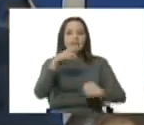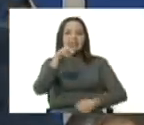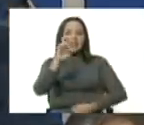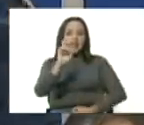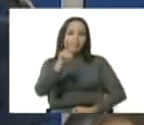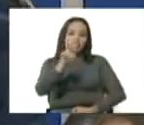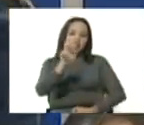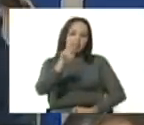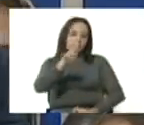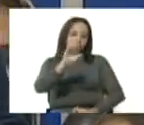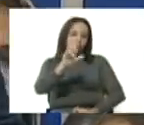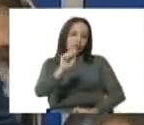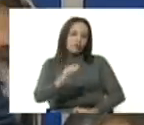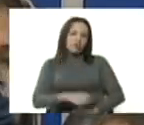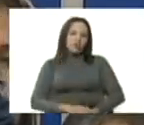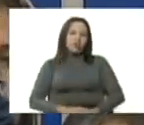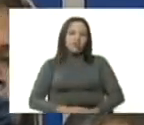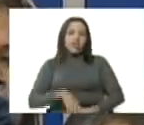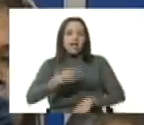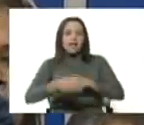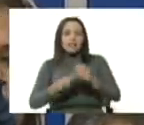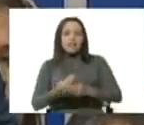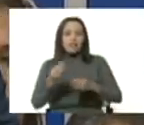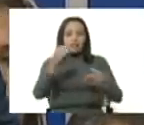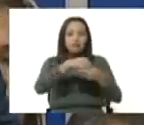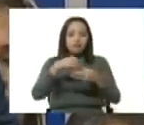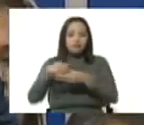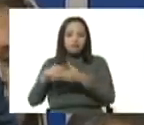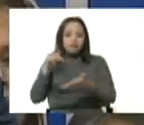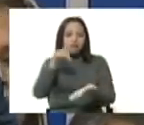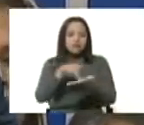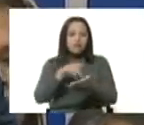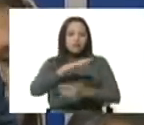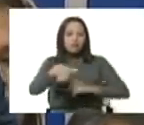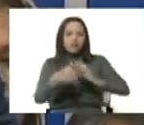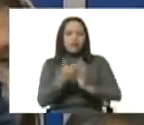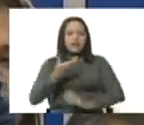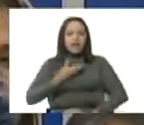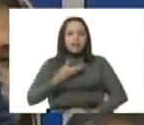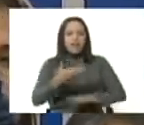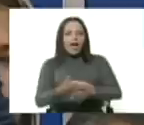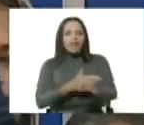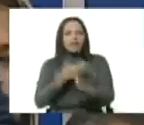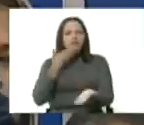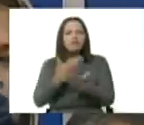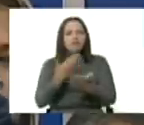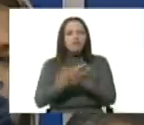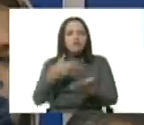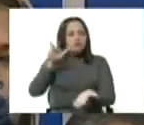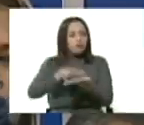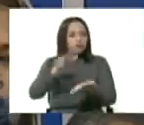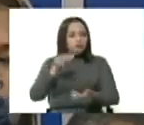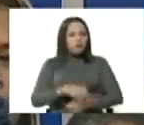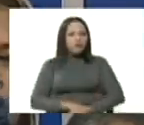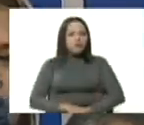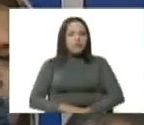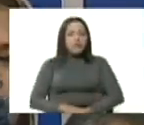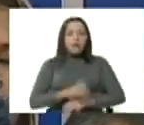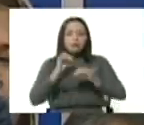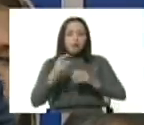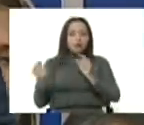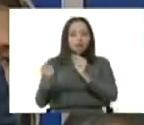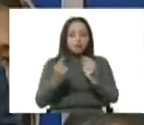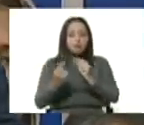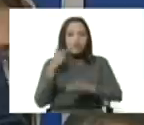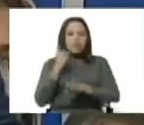la incorporación de todos los alcaldes y alcaldesas en lo que será la propuesta que ya usted acaba de aprobar. Eso en el marco de ese debate, donde